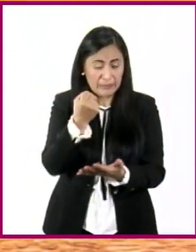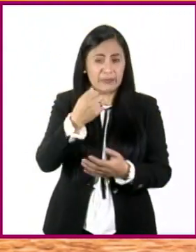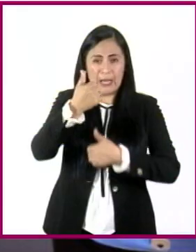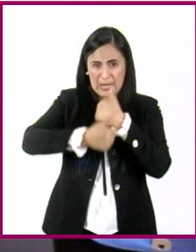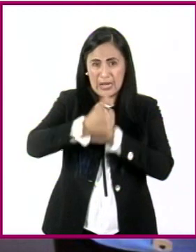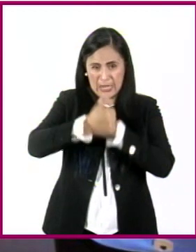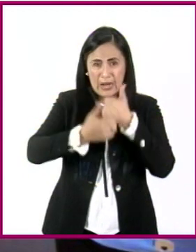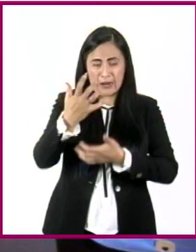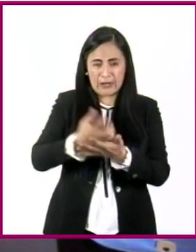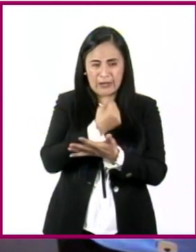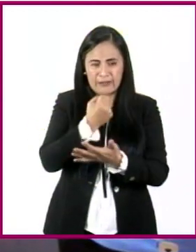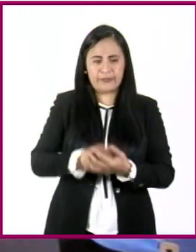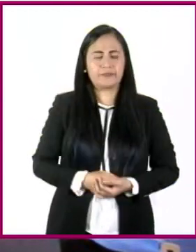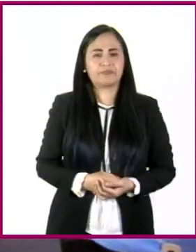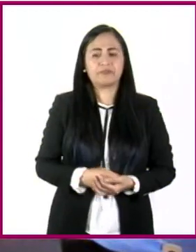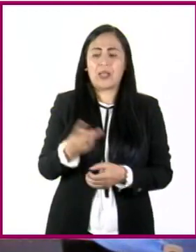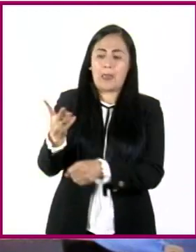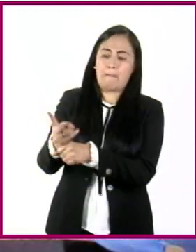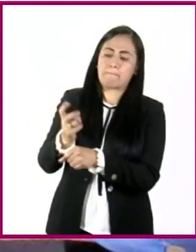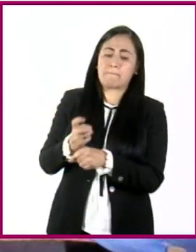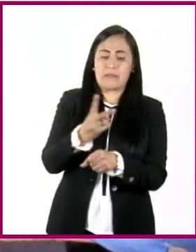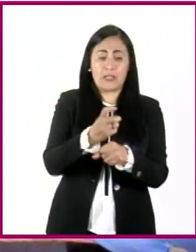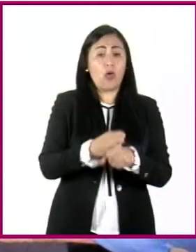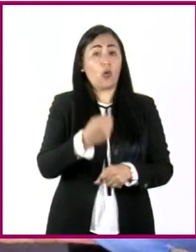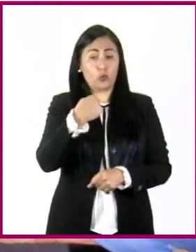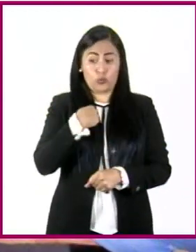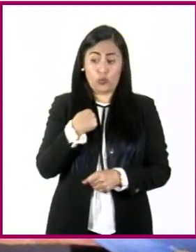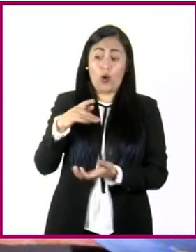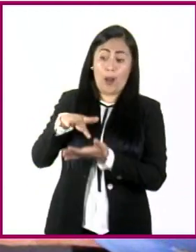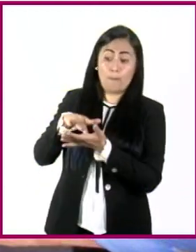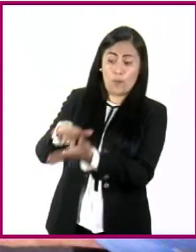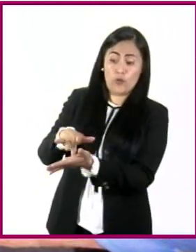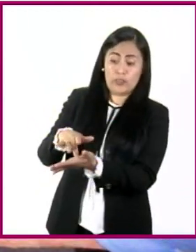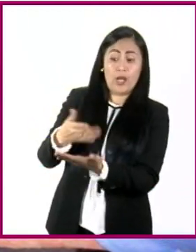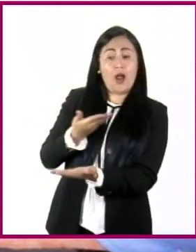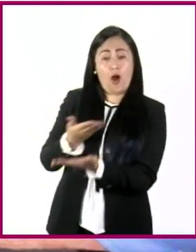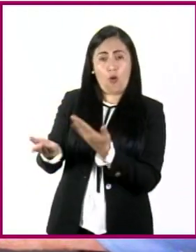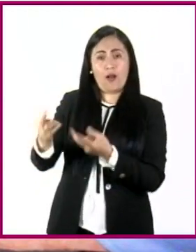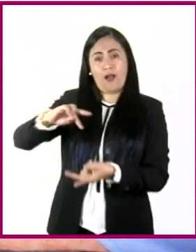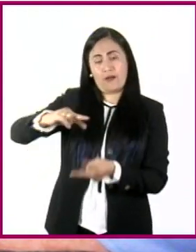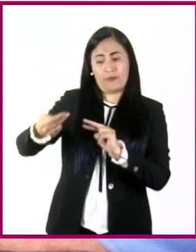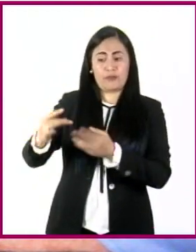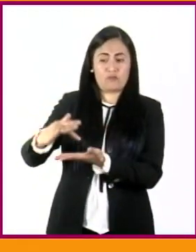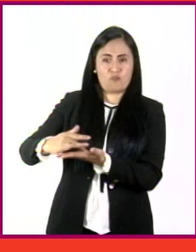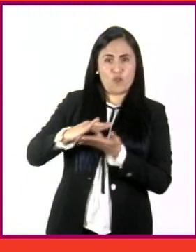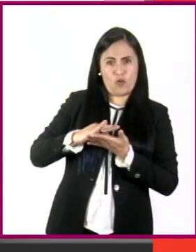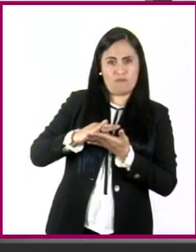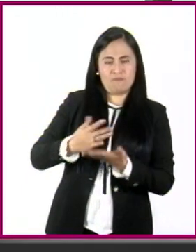elección son invitados a remunerar el apoyo recibido de una u otra forma.